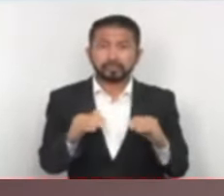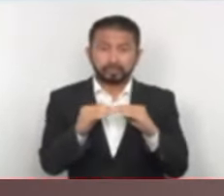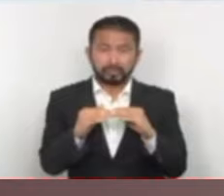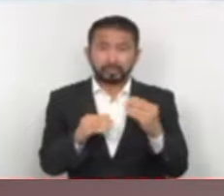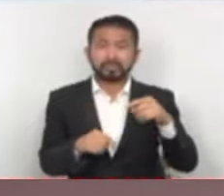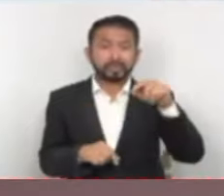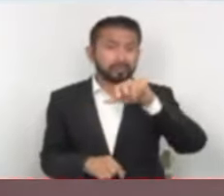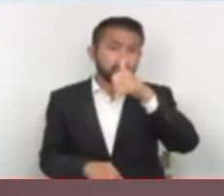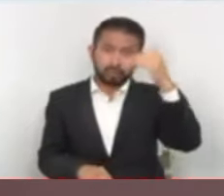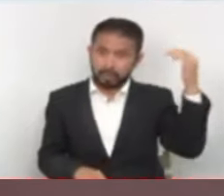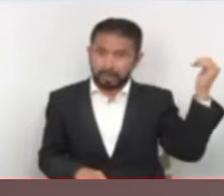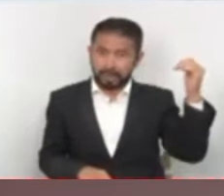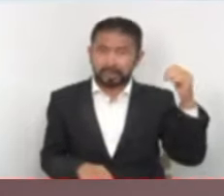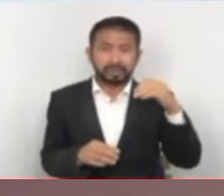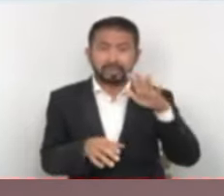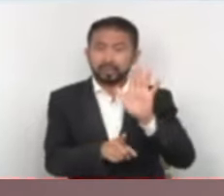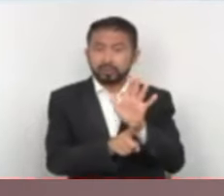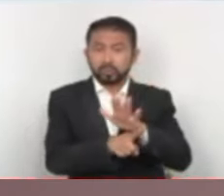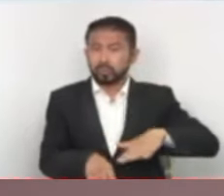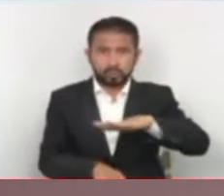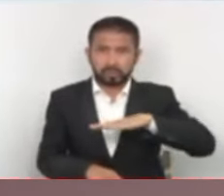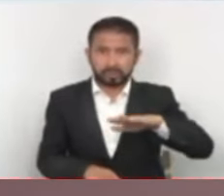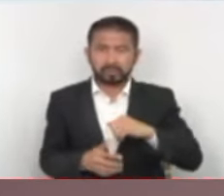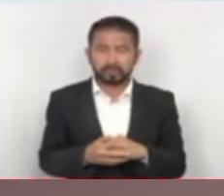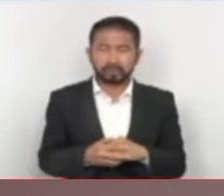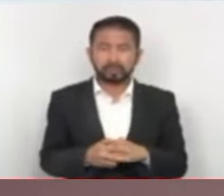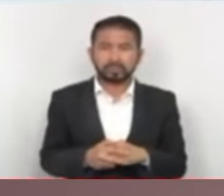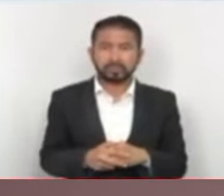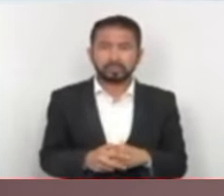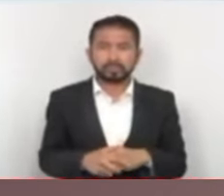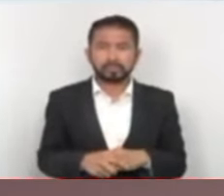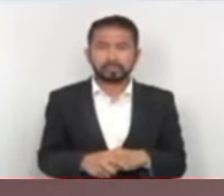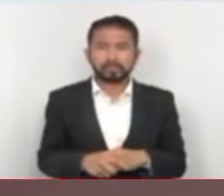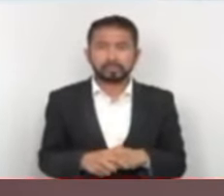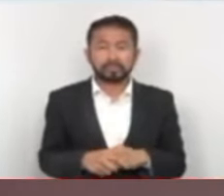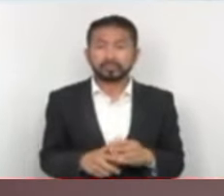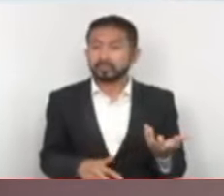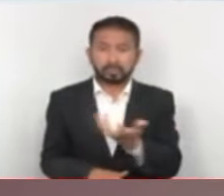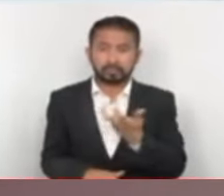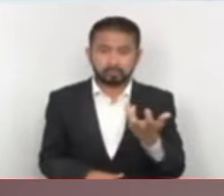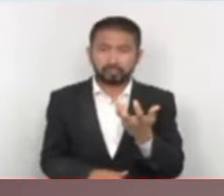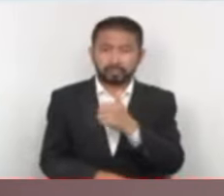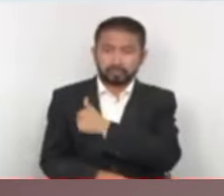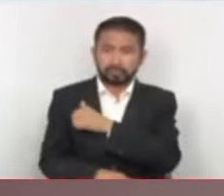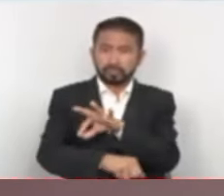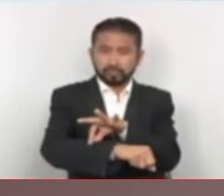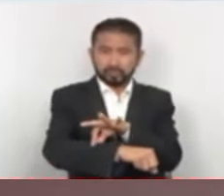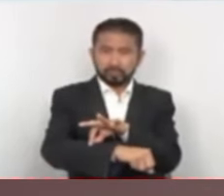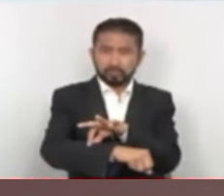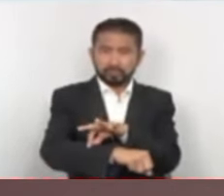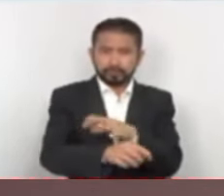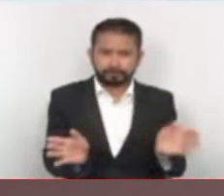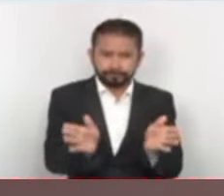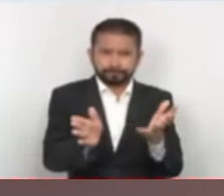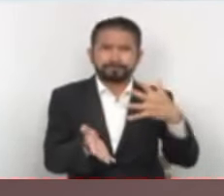del extranjero como elecciones domésticas. Y también porque tenemos que, al final, todos jugar un rol muy importante de incentivar